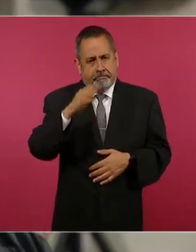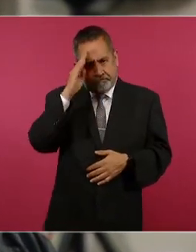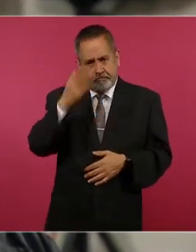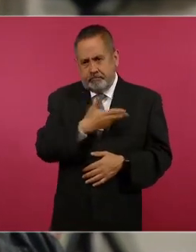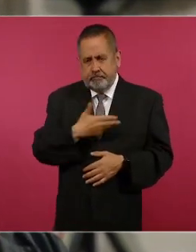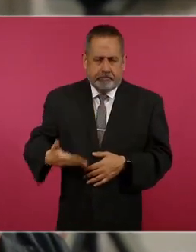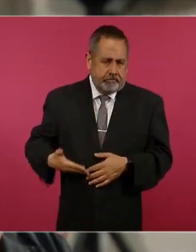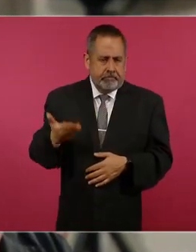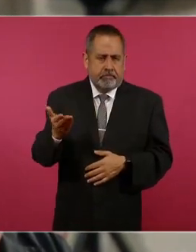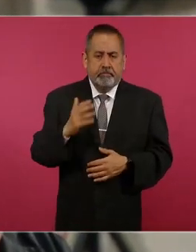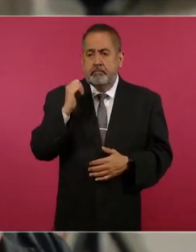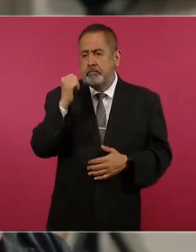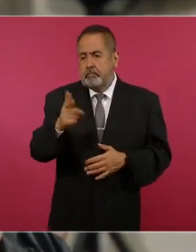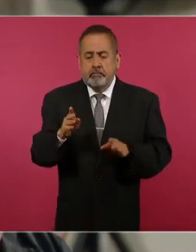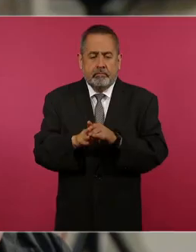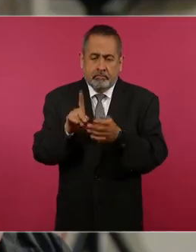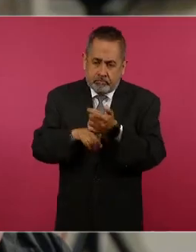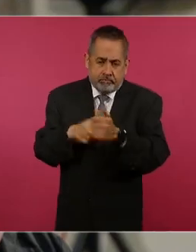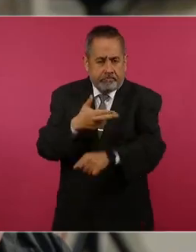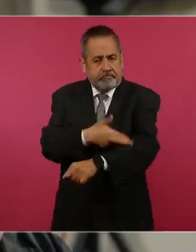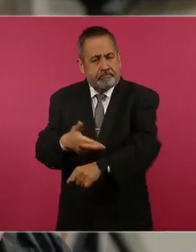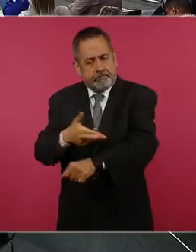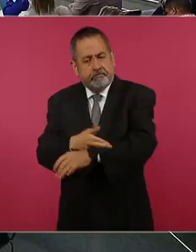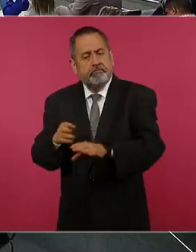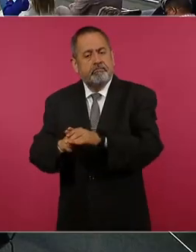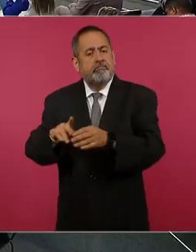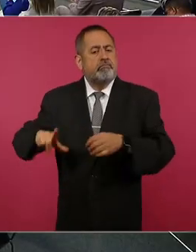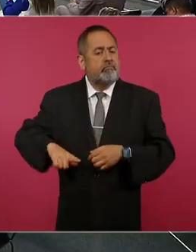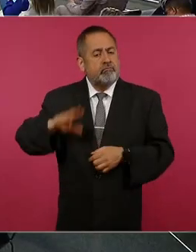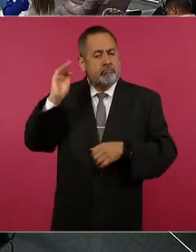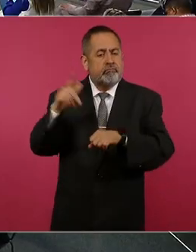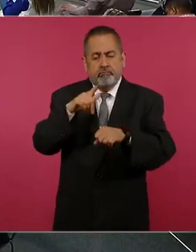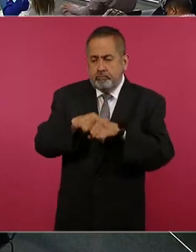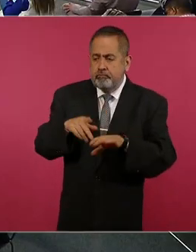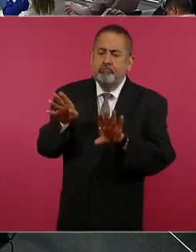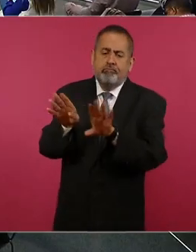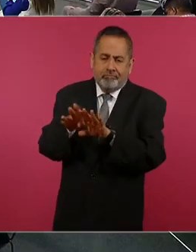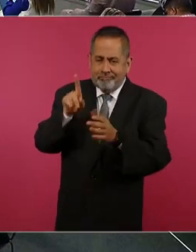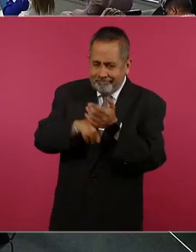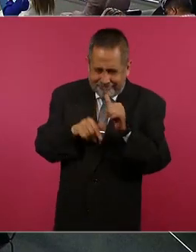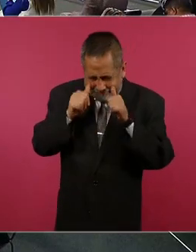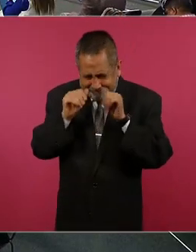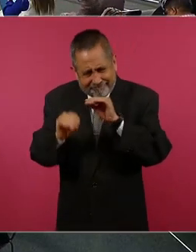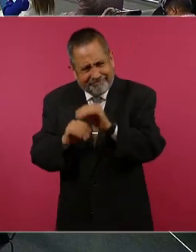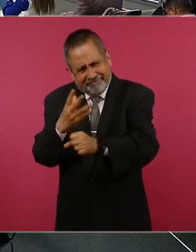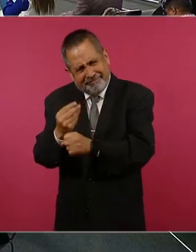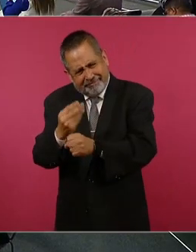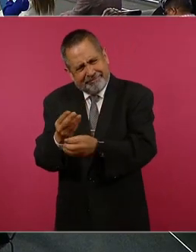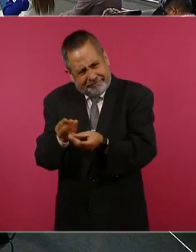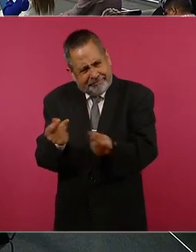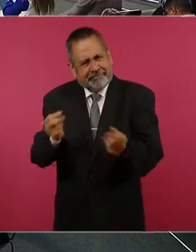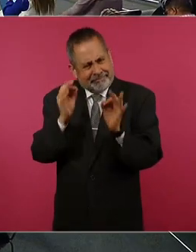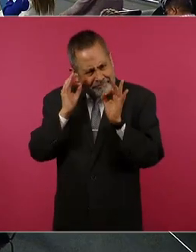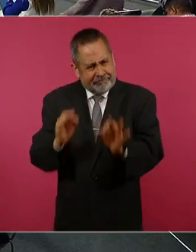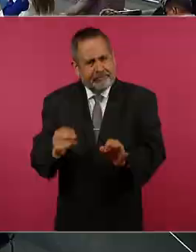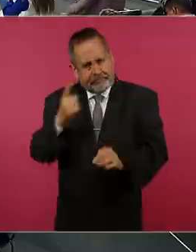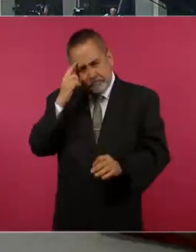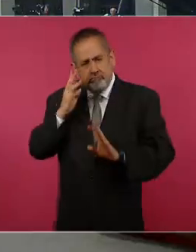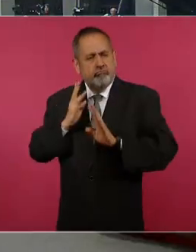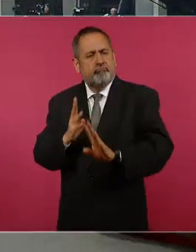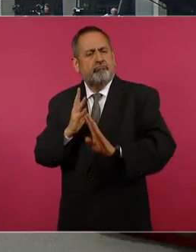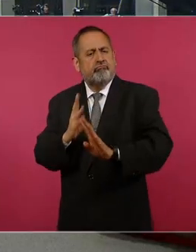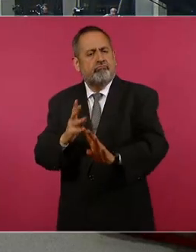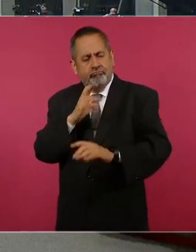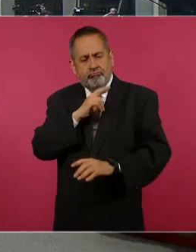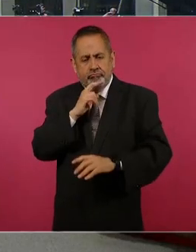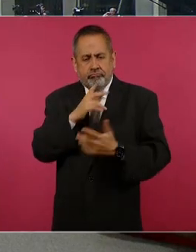es la siguiente. ¿Existe la posibilidad de que el gobierno federal aborde las causas fundamentales que generan estos problemas? Además, mientras